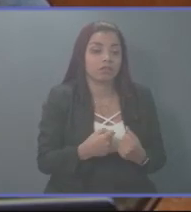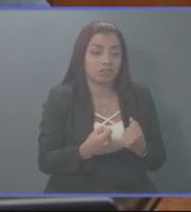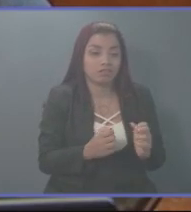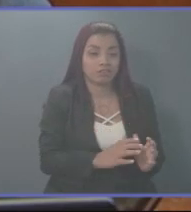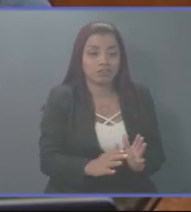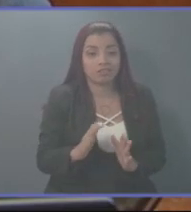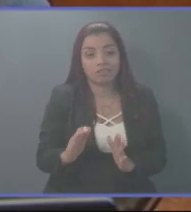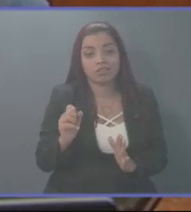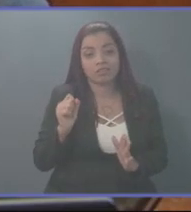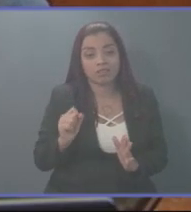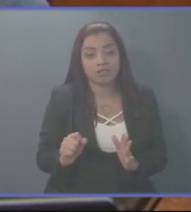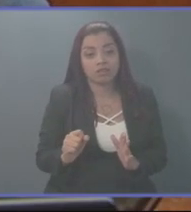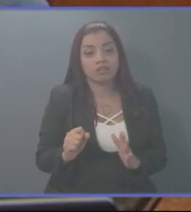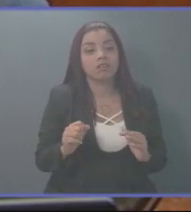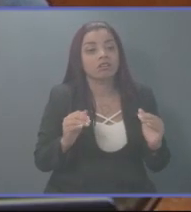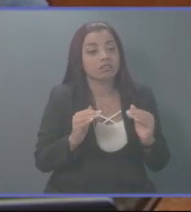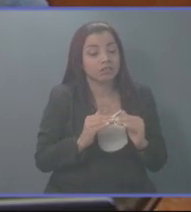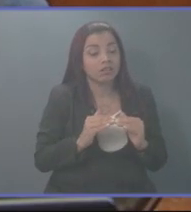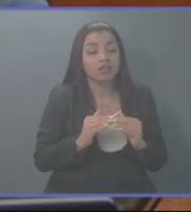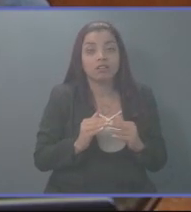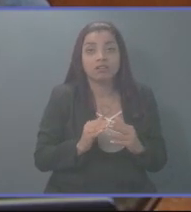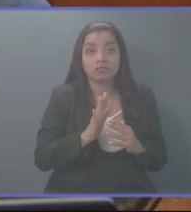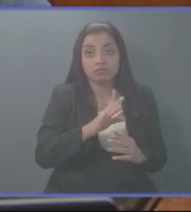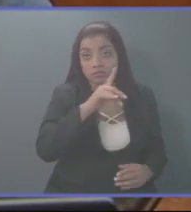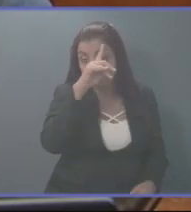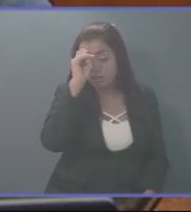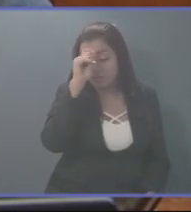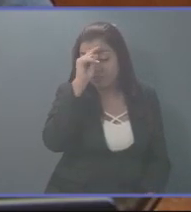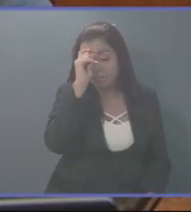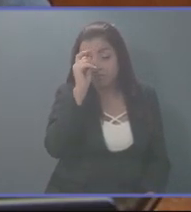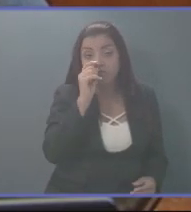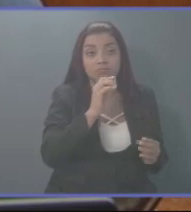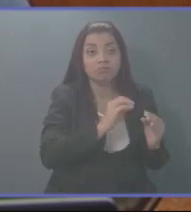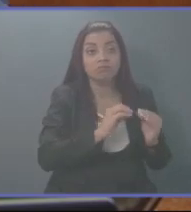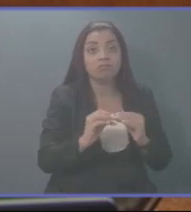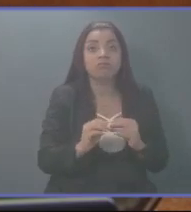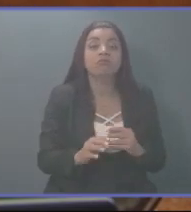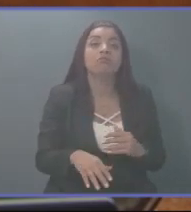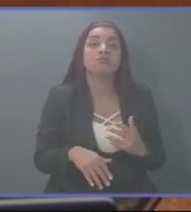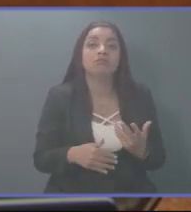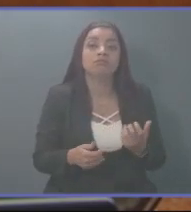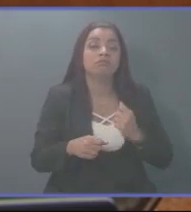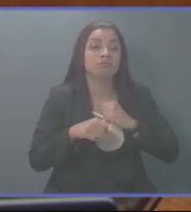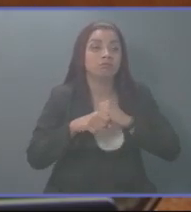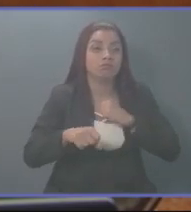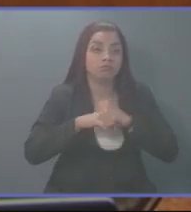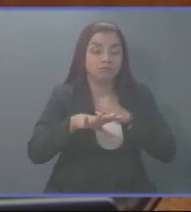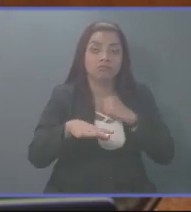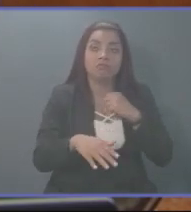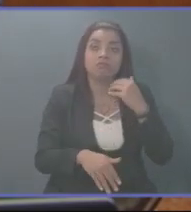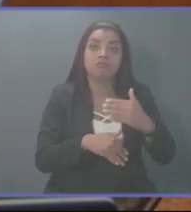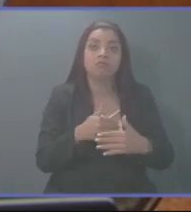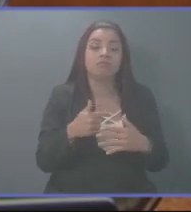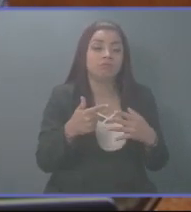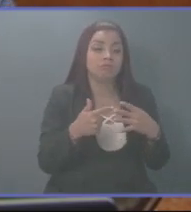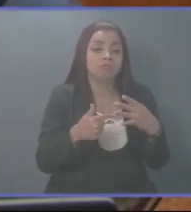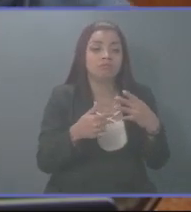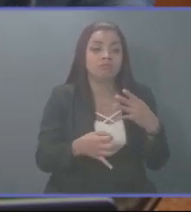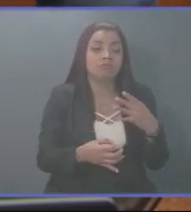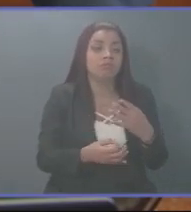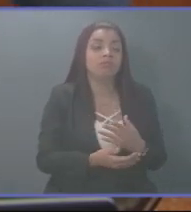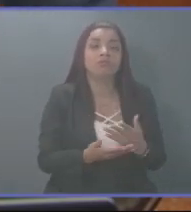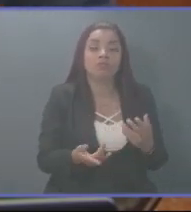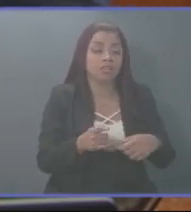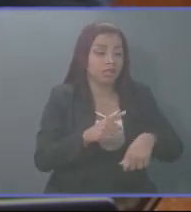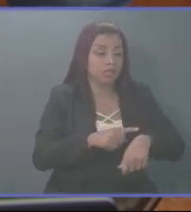interno, hayan tenido que abandonar sus labores, para lo cual promoverán y ejecutarán medidas a mediano y